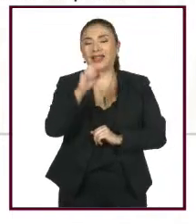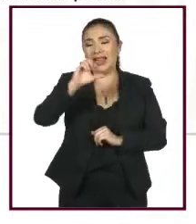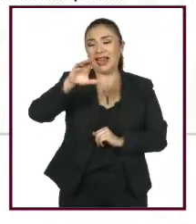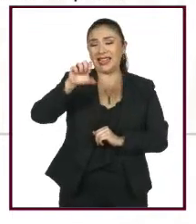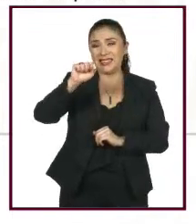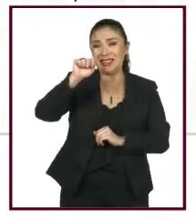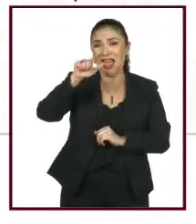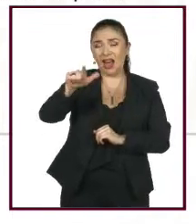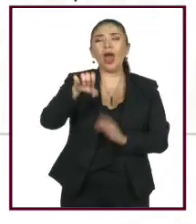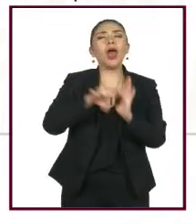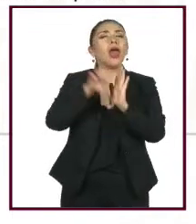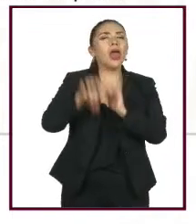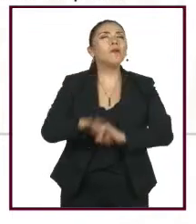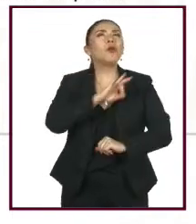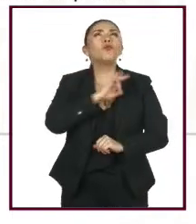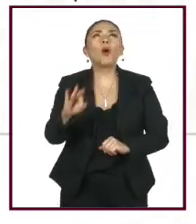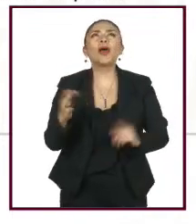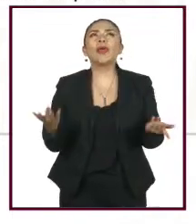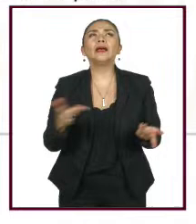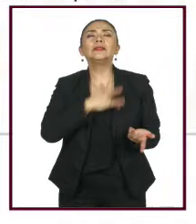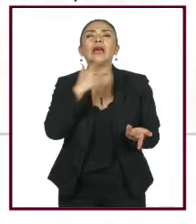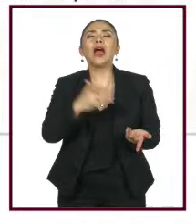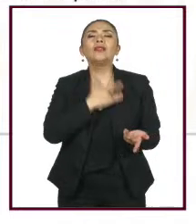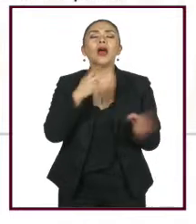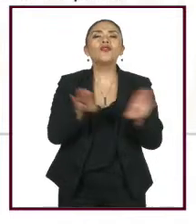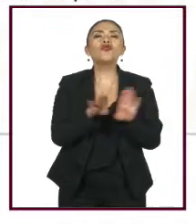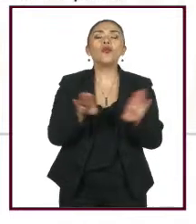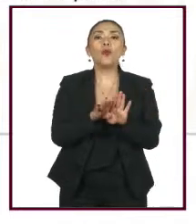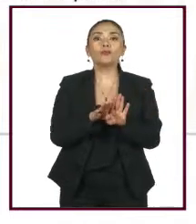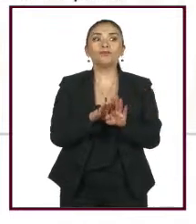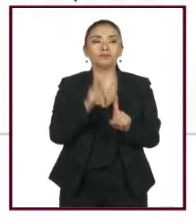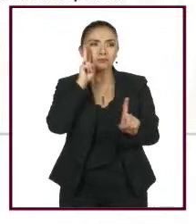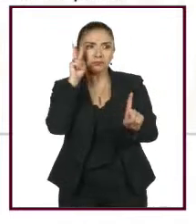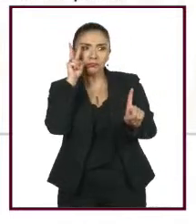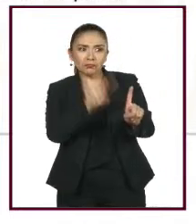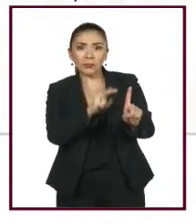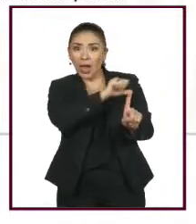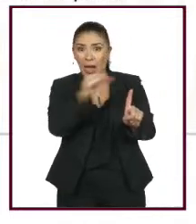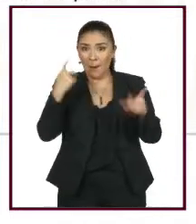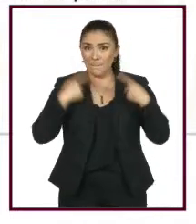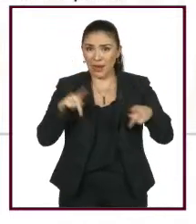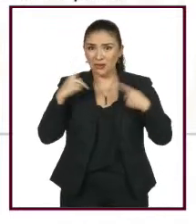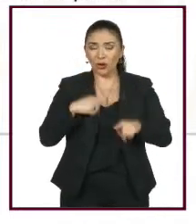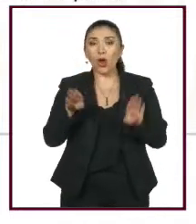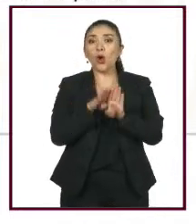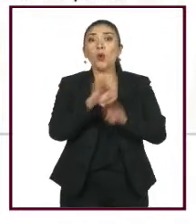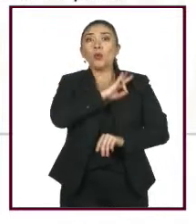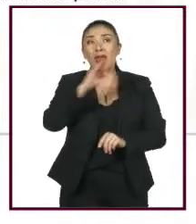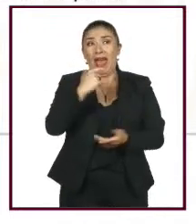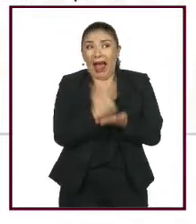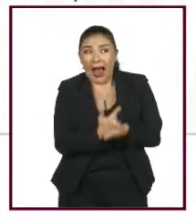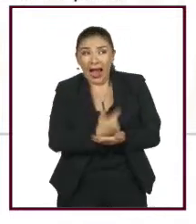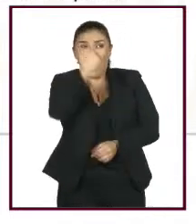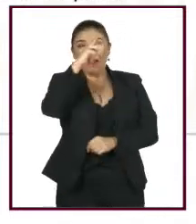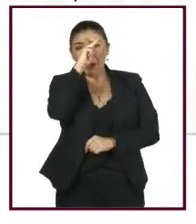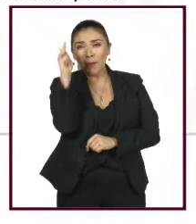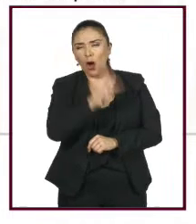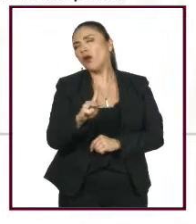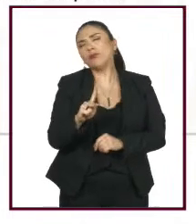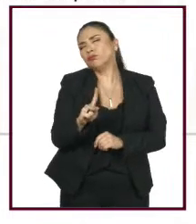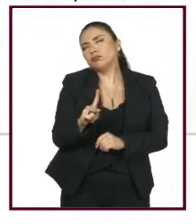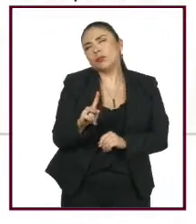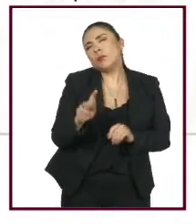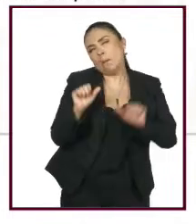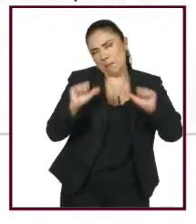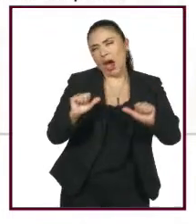este caso, pues podemos encontrar síntomas que pueden ser no fatales, pero que también pueden implicar